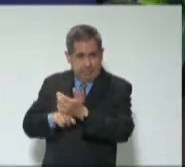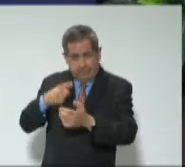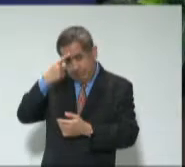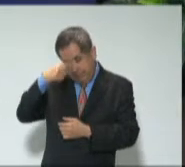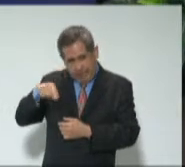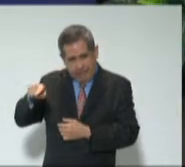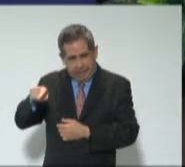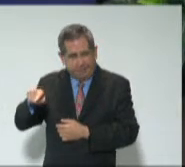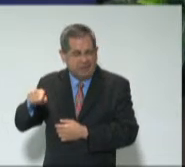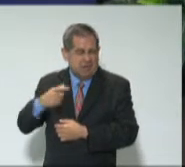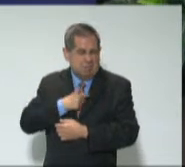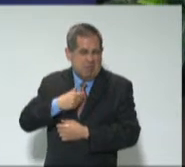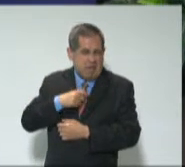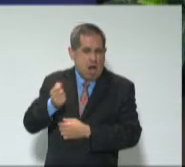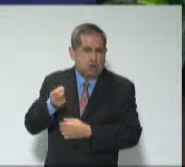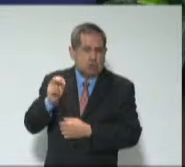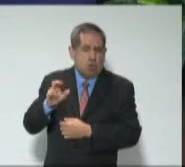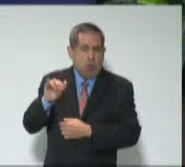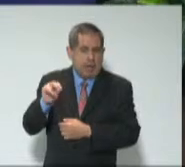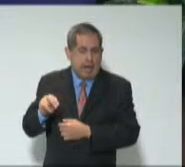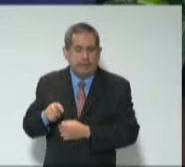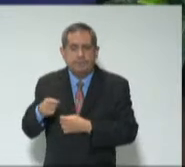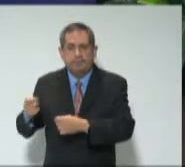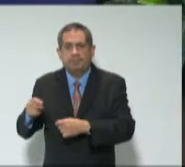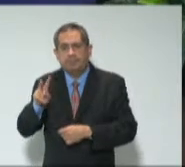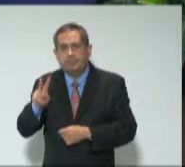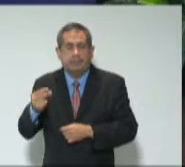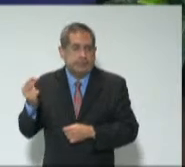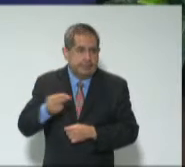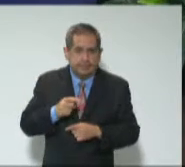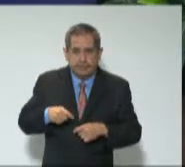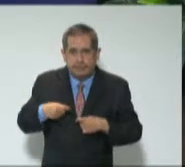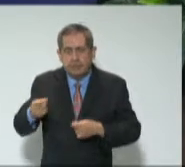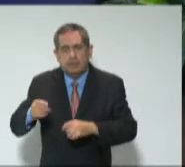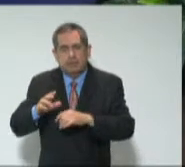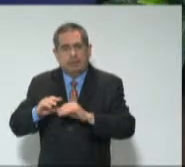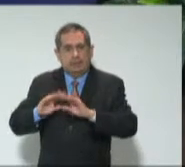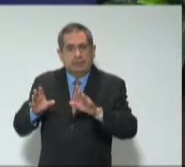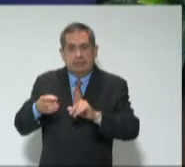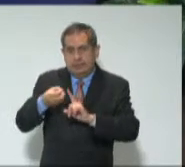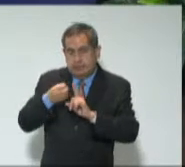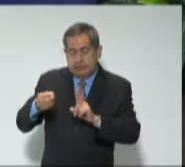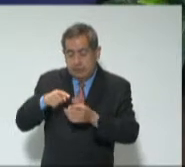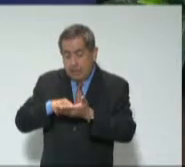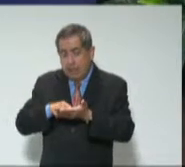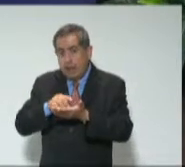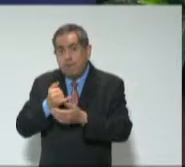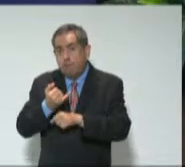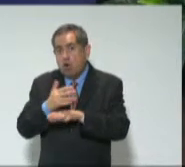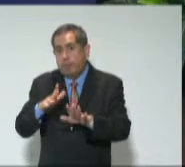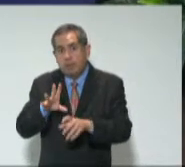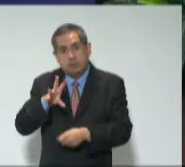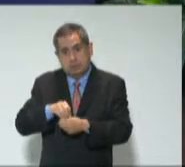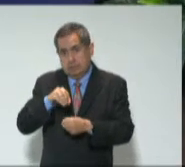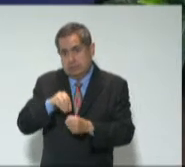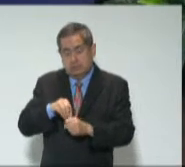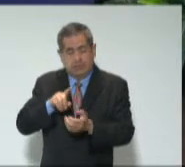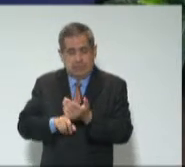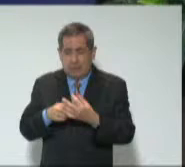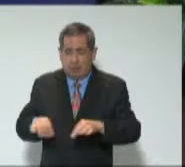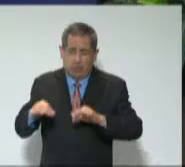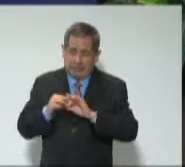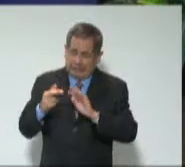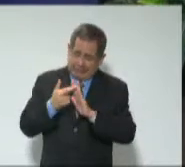medalla Juan Inés de la Cruz requerimos garantizar el correcto tratamiento de esos datos